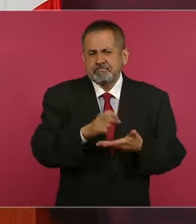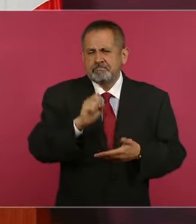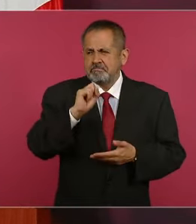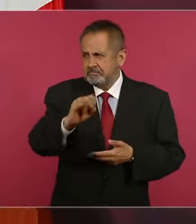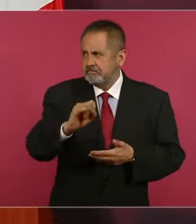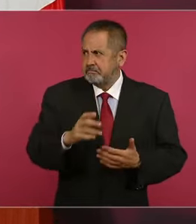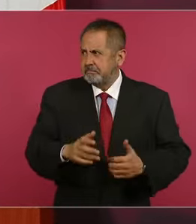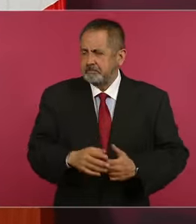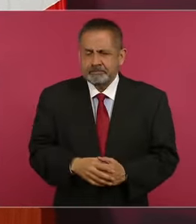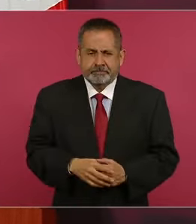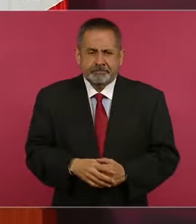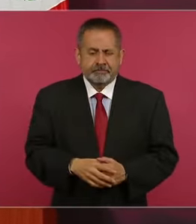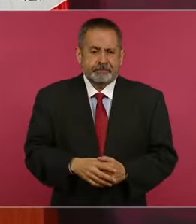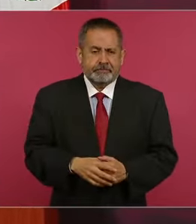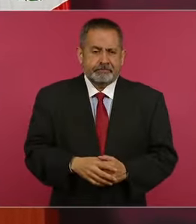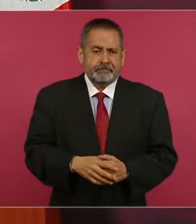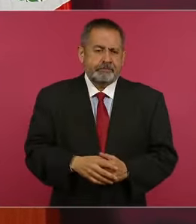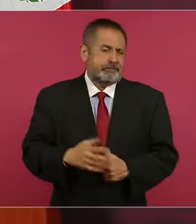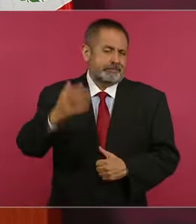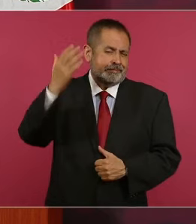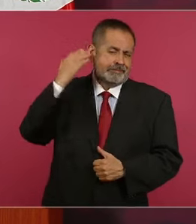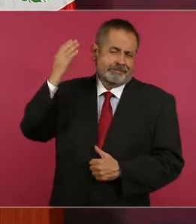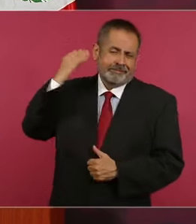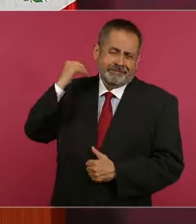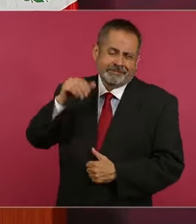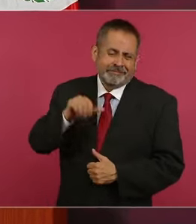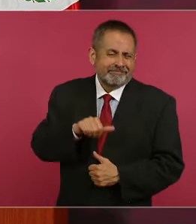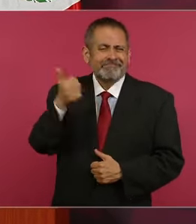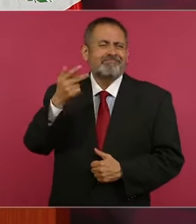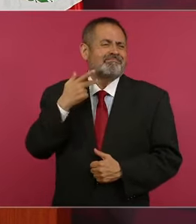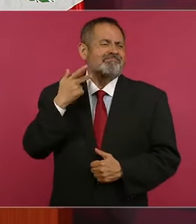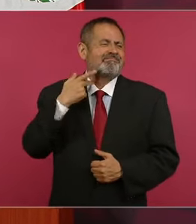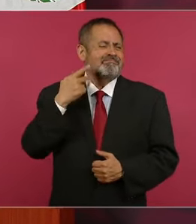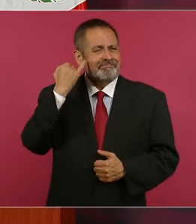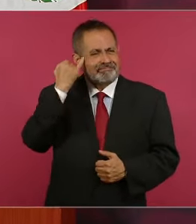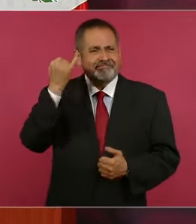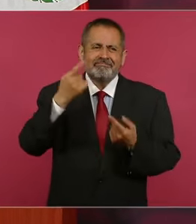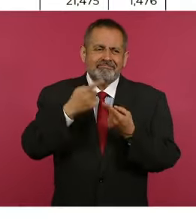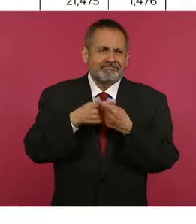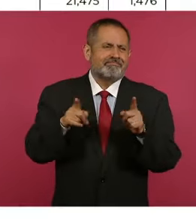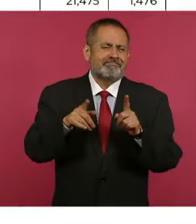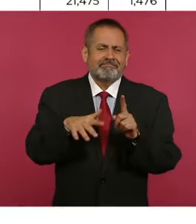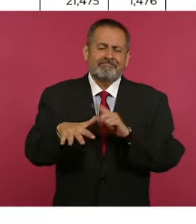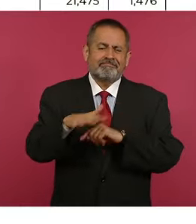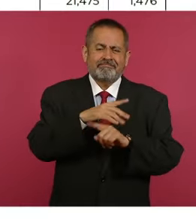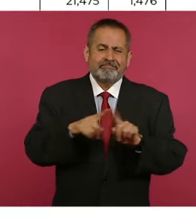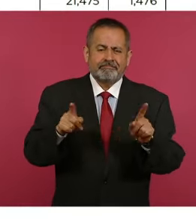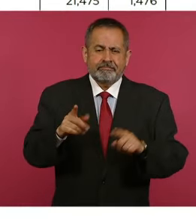que era otra política antes, otras condiciones.